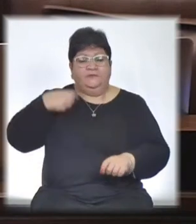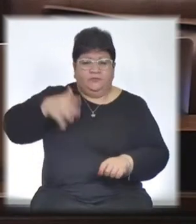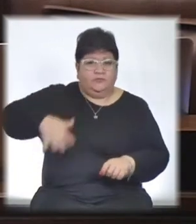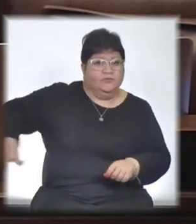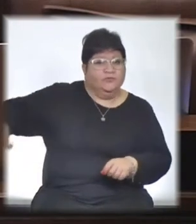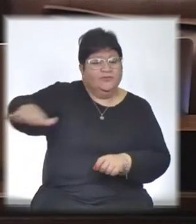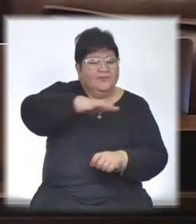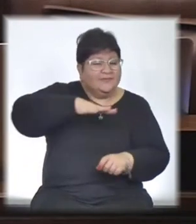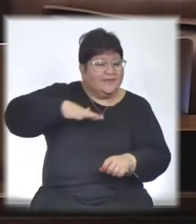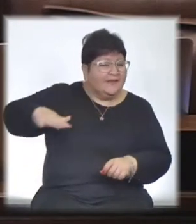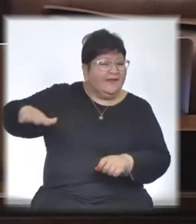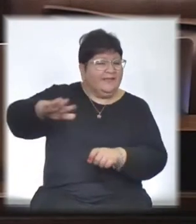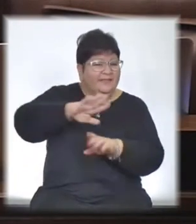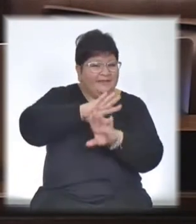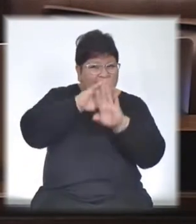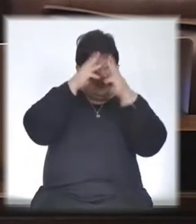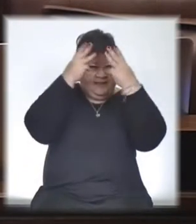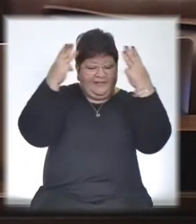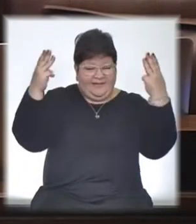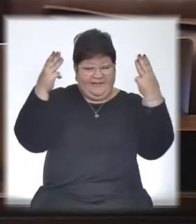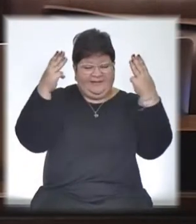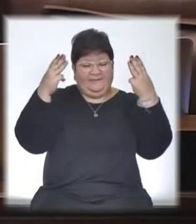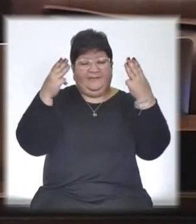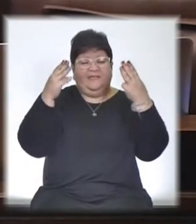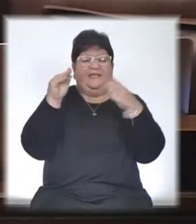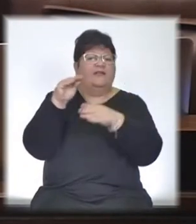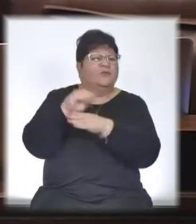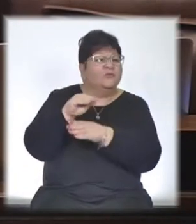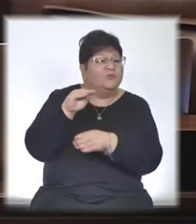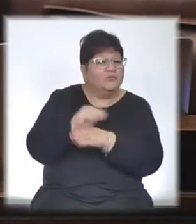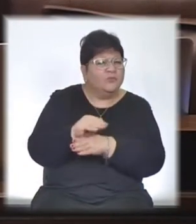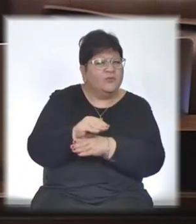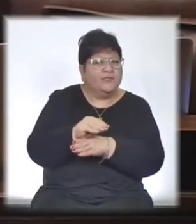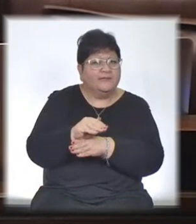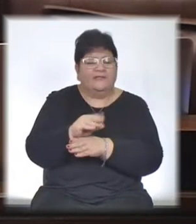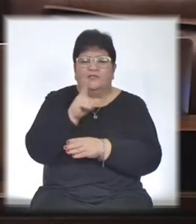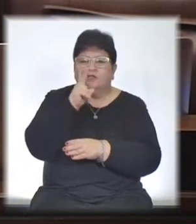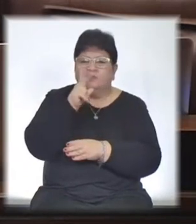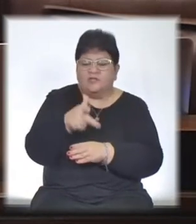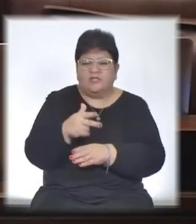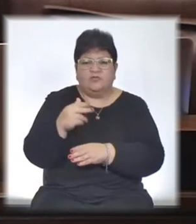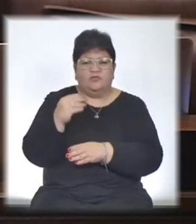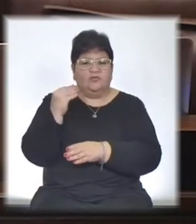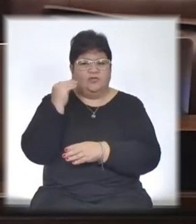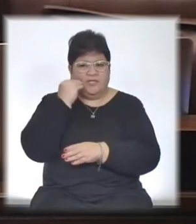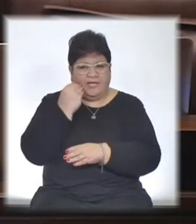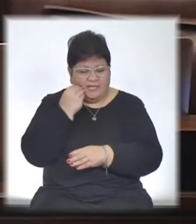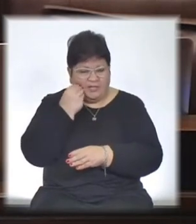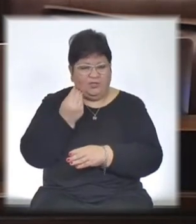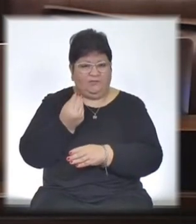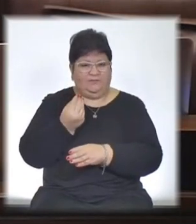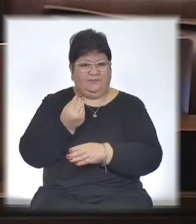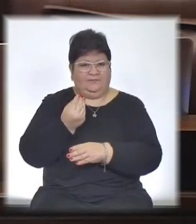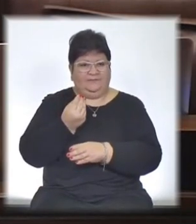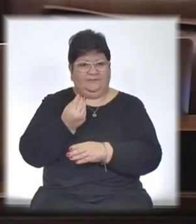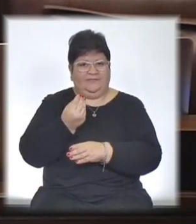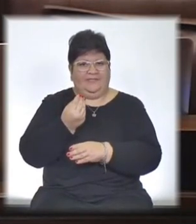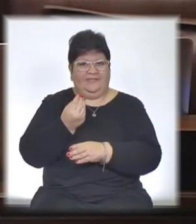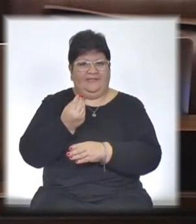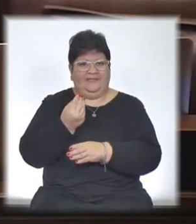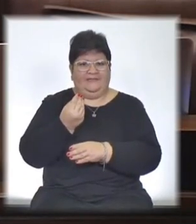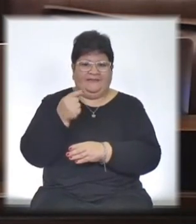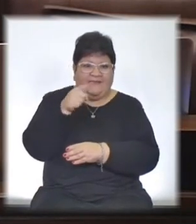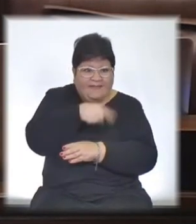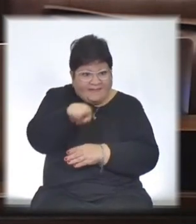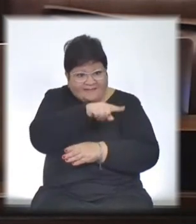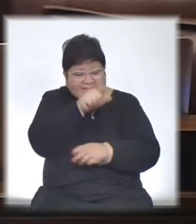la cultura, y en particular quiero mencionar en esto a los hijos y nietos de la dictadura. Es decir, de qué manera la